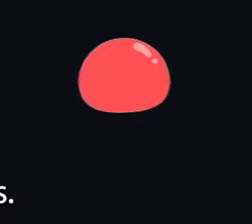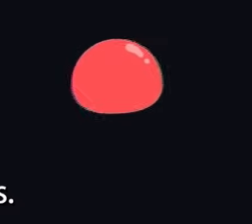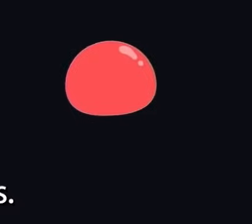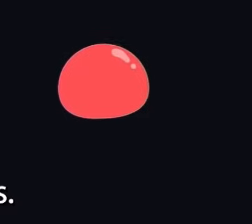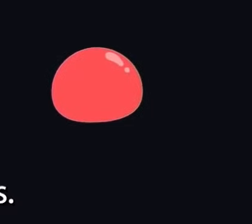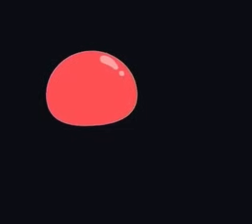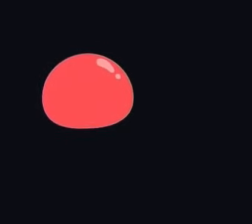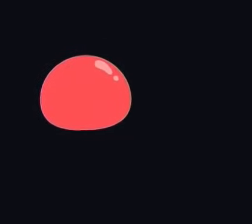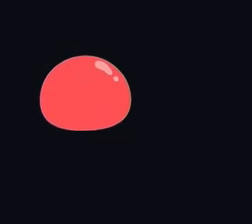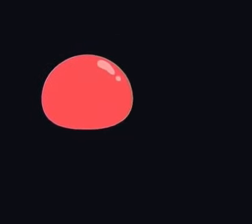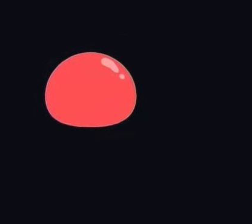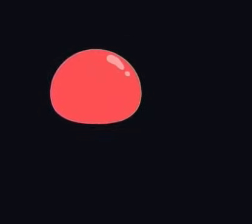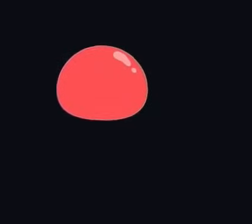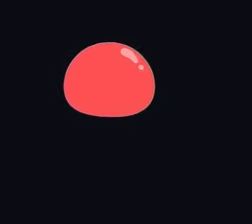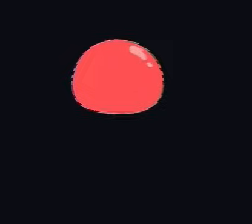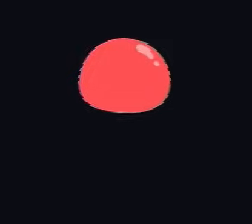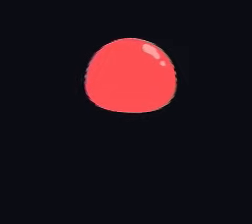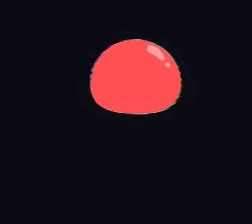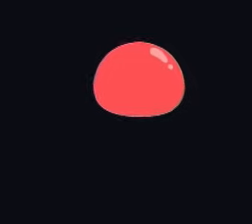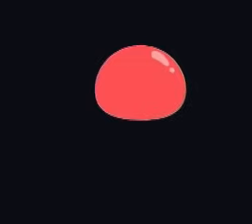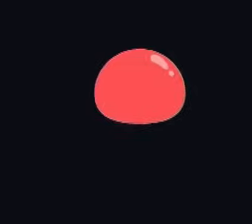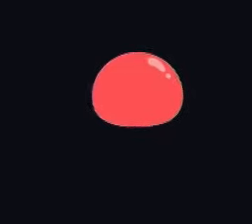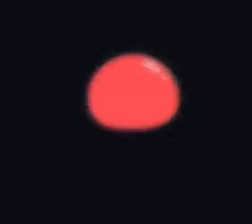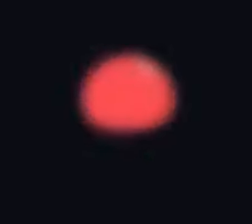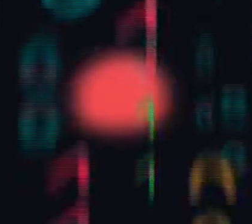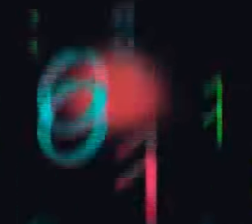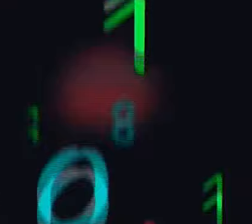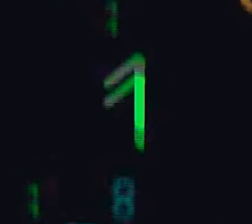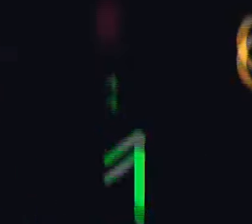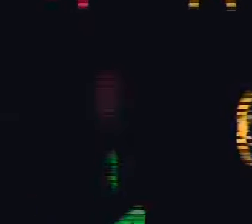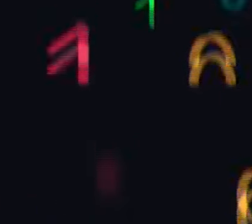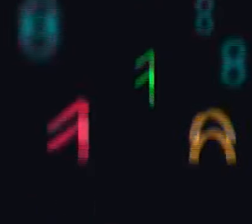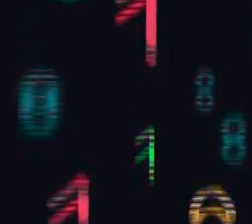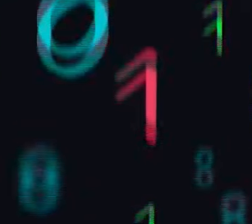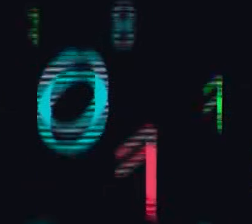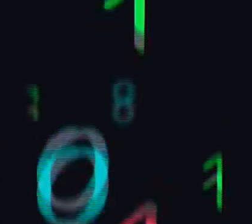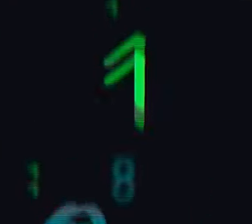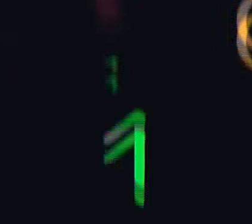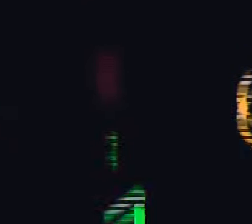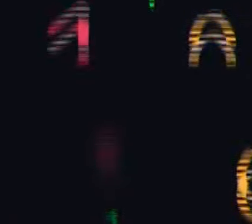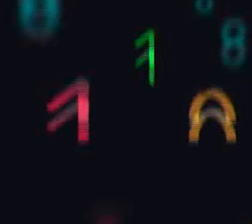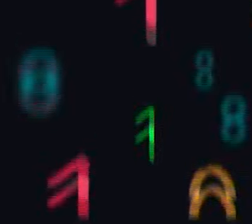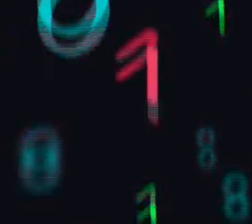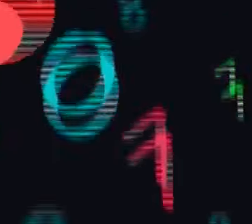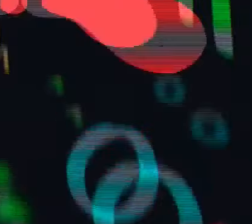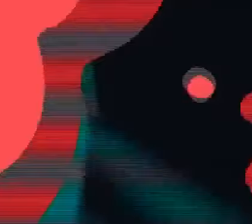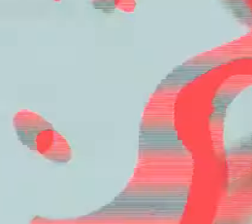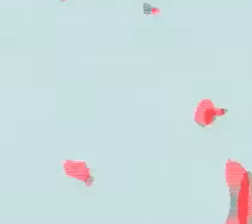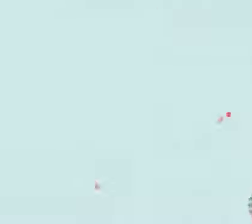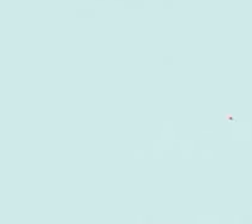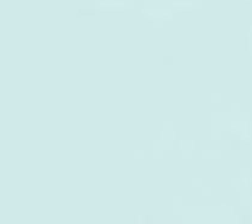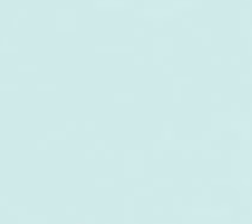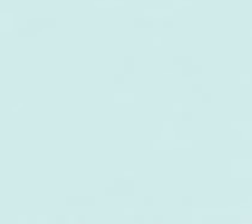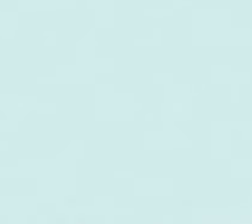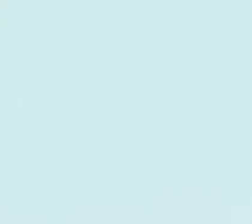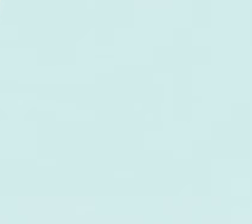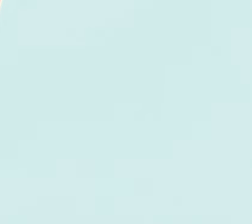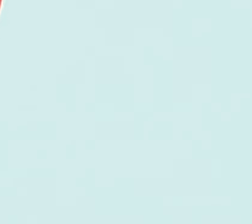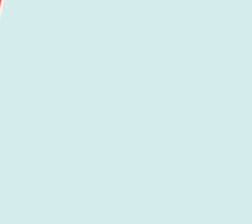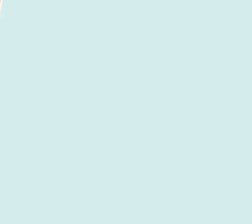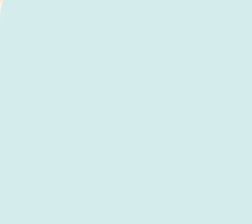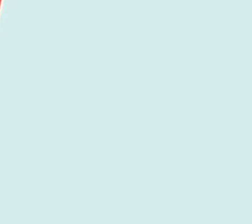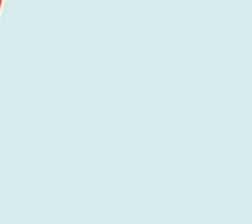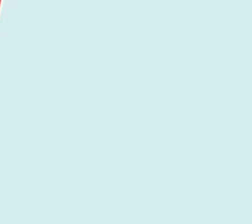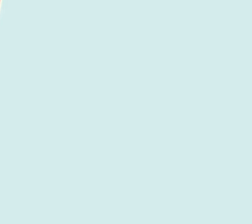fraudes y estafas. Por esto, es importante que desafiemos la gran calculadora de datos en la que vivimos. Tendremos que cuestionar lo